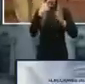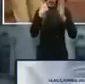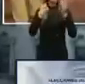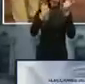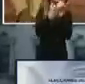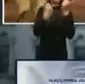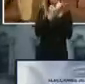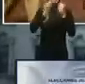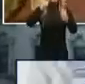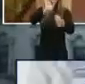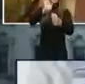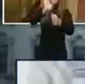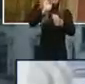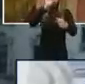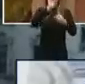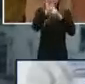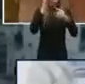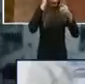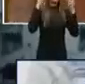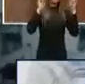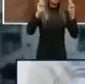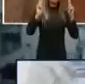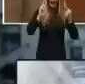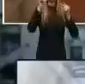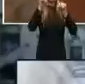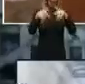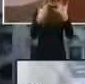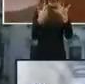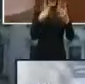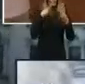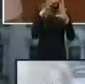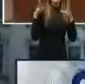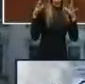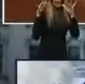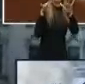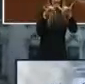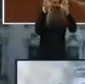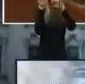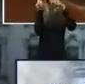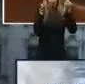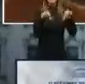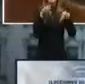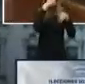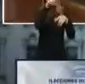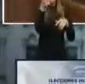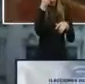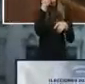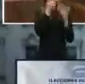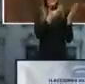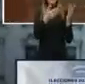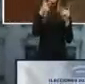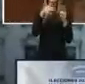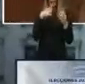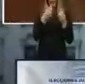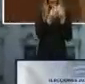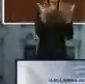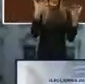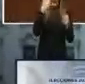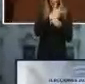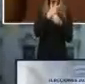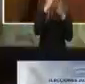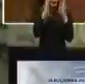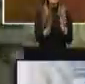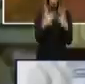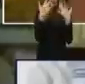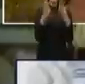que están en esta reunión, por así decirlo, porque acá pues muchos guatemaltecos han